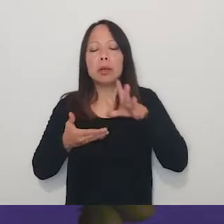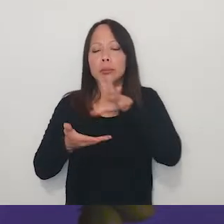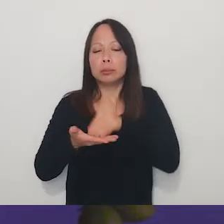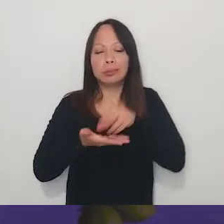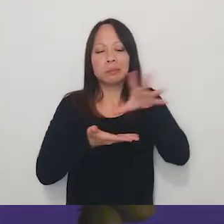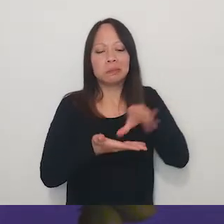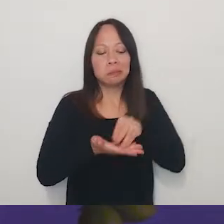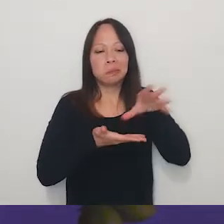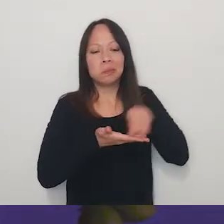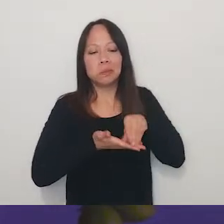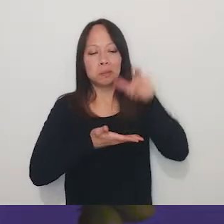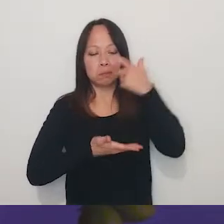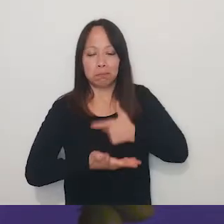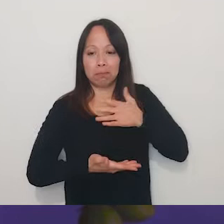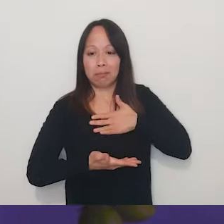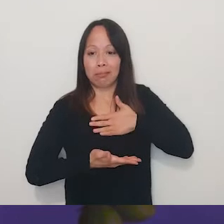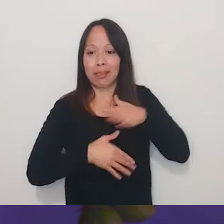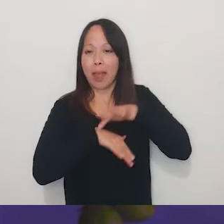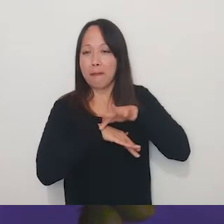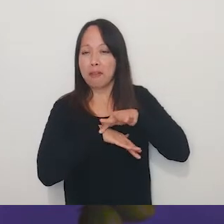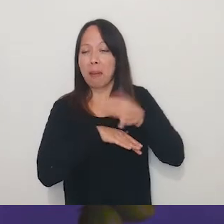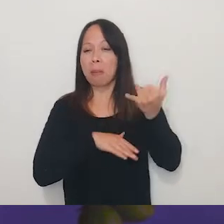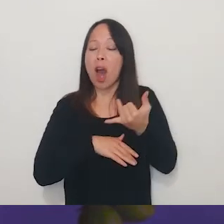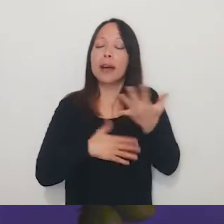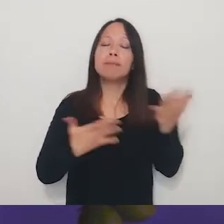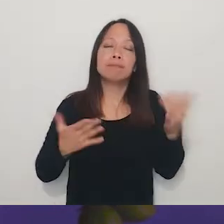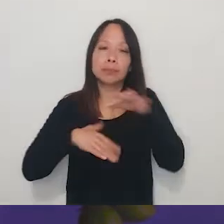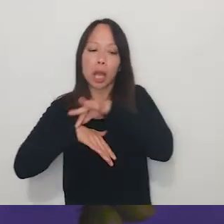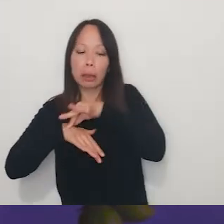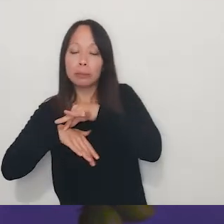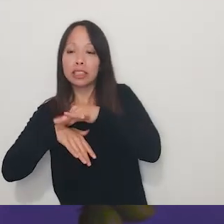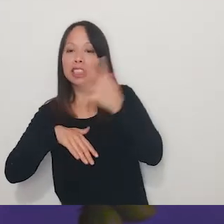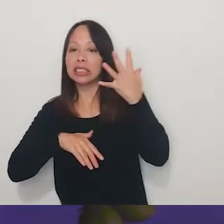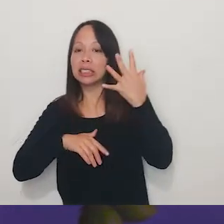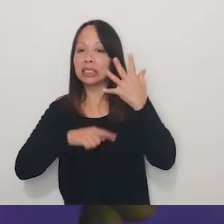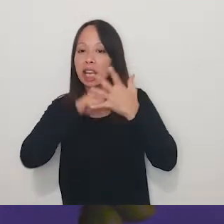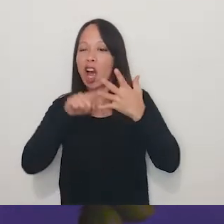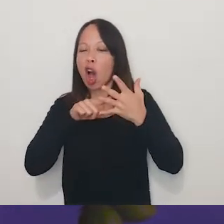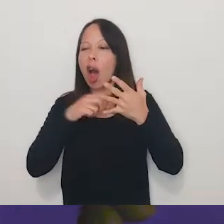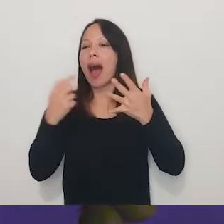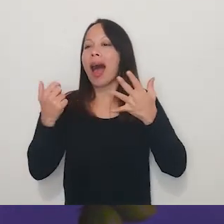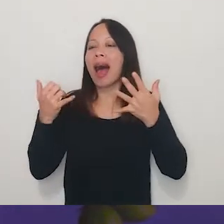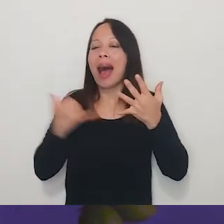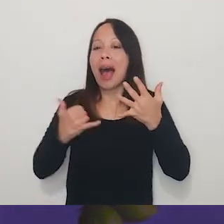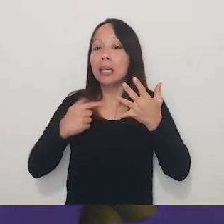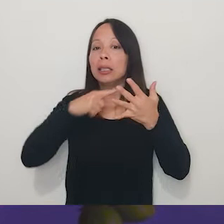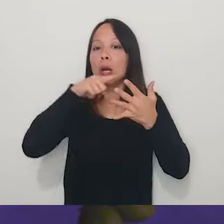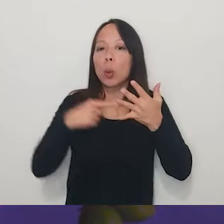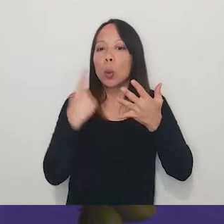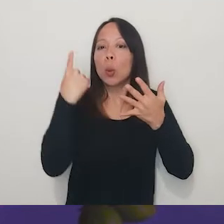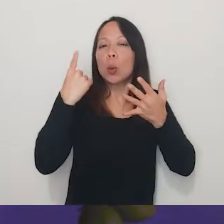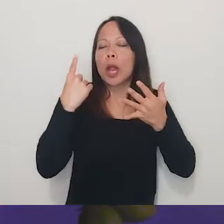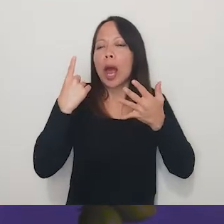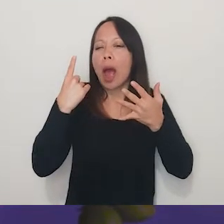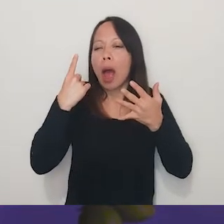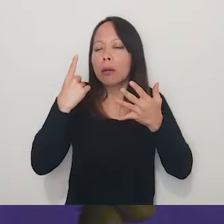empezó a juntar todos los datos que hay con el paciente y entonces decir, a ver, alguien no tiene 5 cosas, es más probable que haya una que justifique las